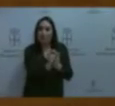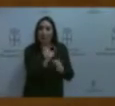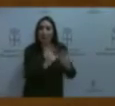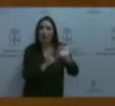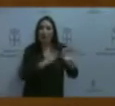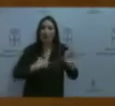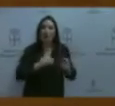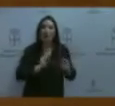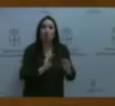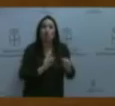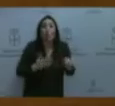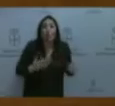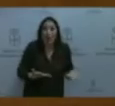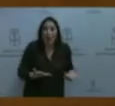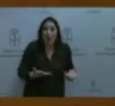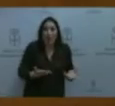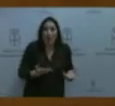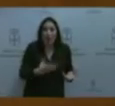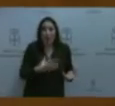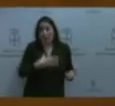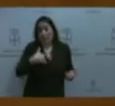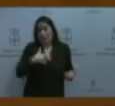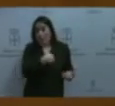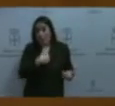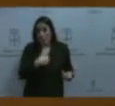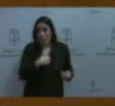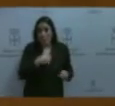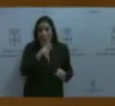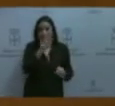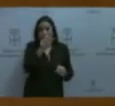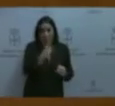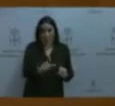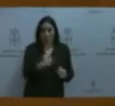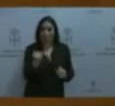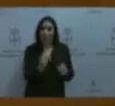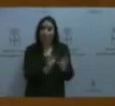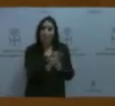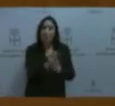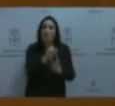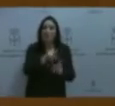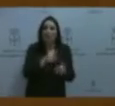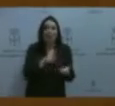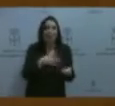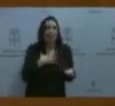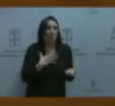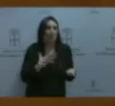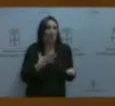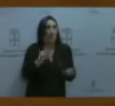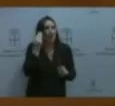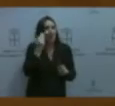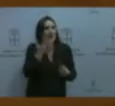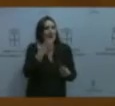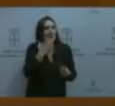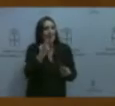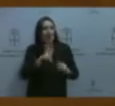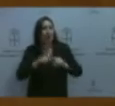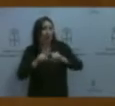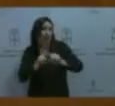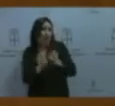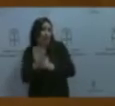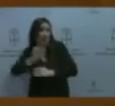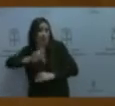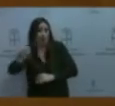Y falar del papel de los xefes de servicio también podría ser falar de si debería ser compartido con el resto del servicio. Porque, por cierto, en ese ejemplo que